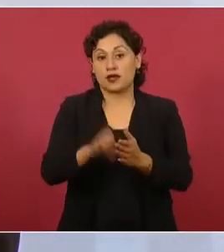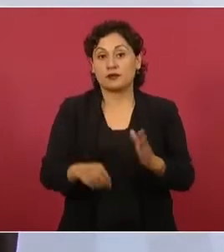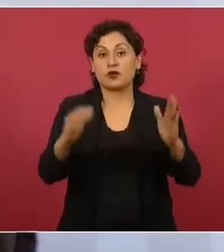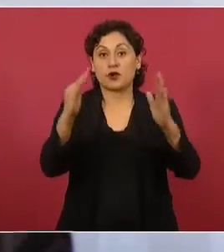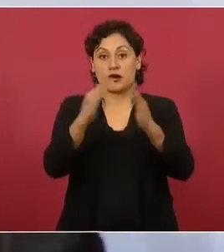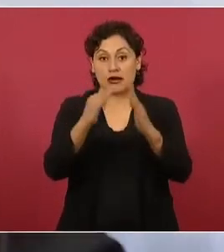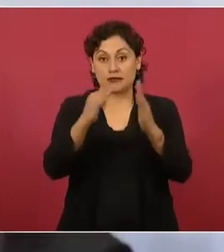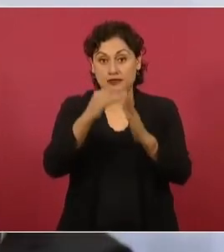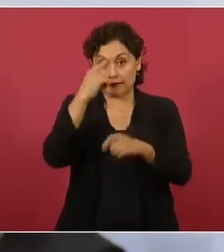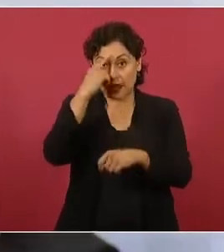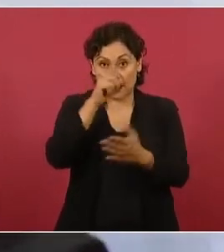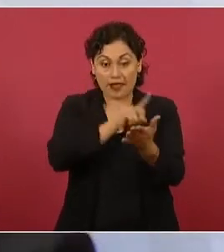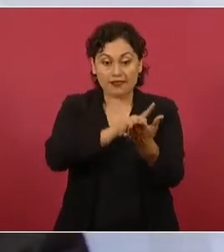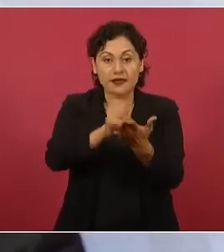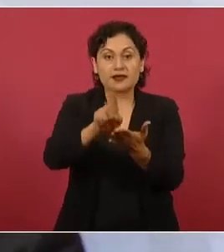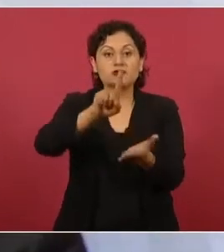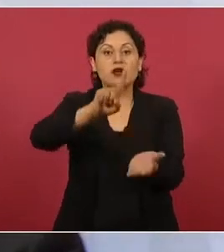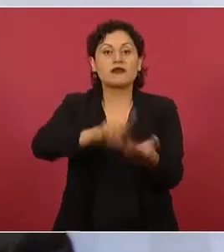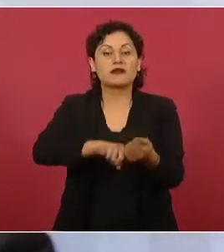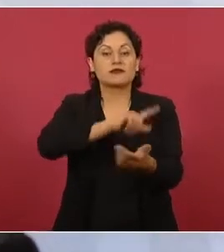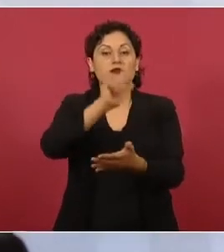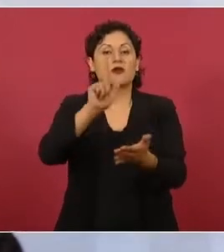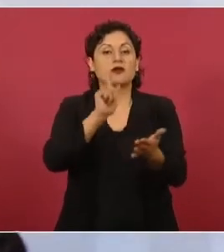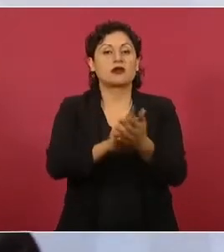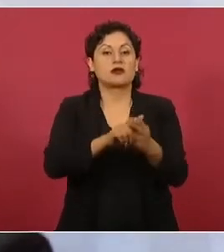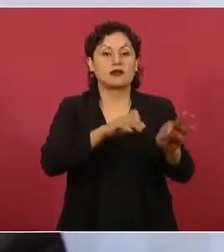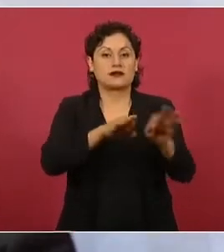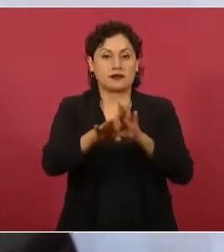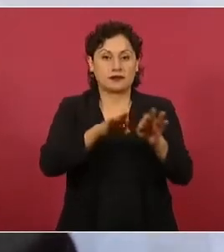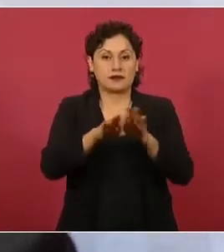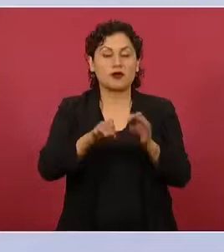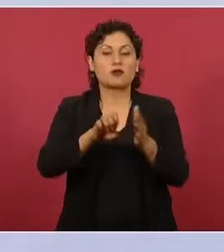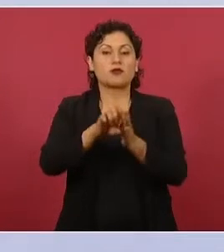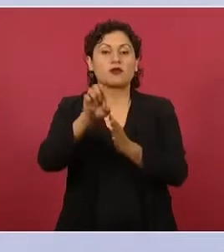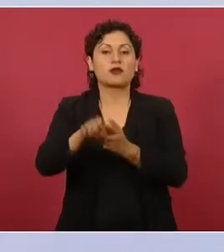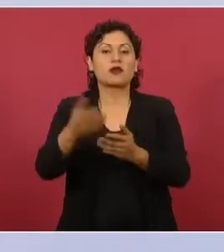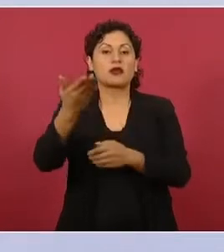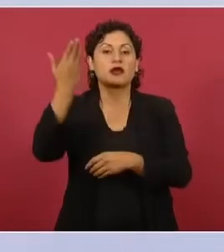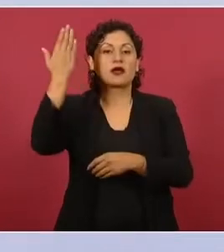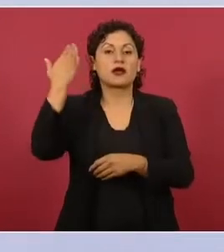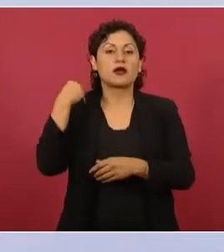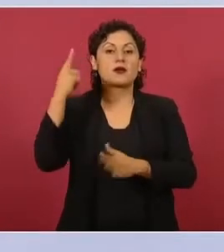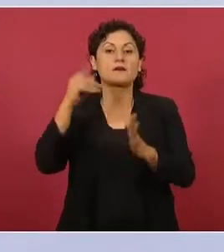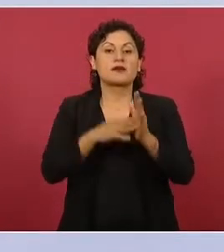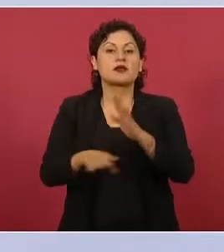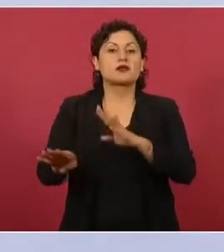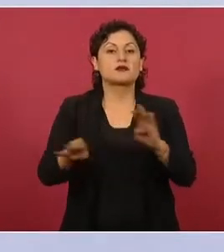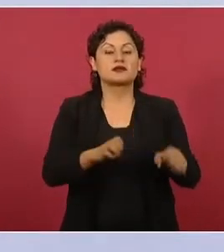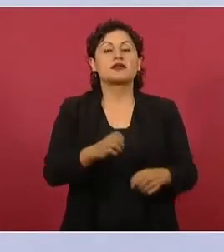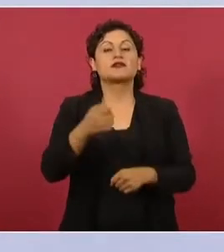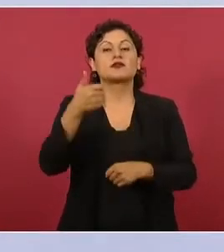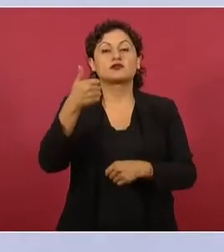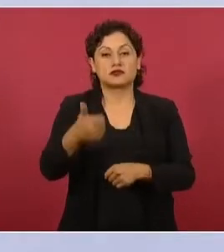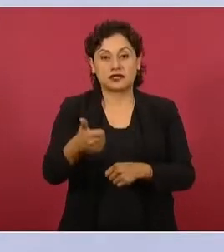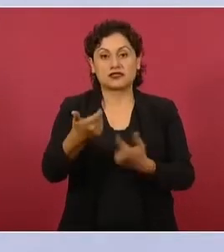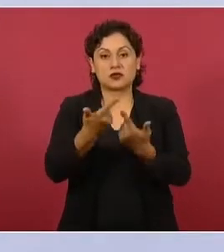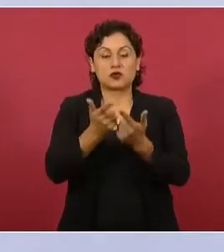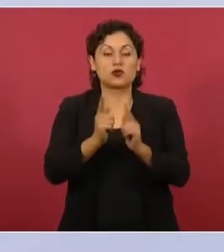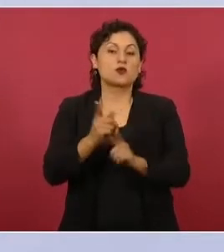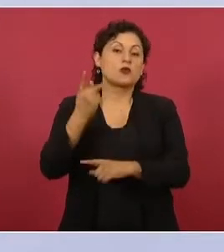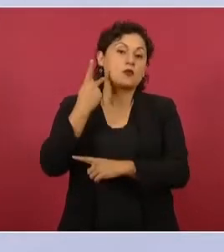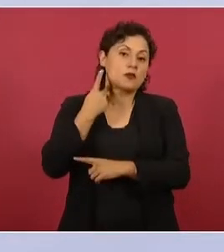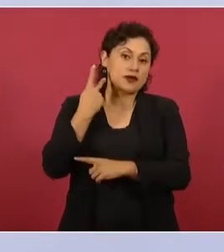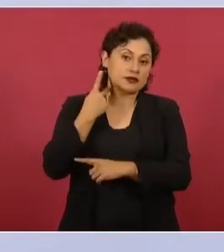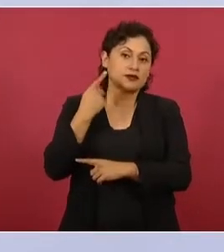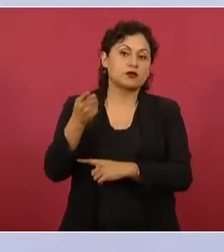laboral la encontramos en el Manifiesto y Programa del Partido Liberal Mexicano de 1906, escrito por los hermanos Flores